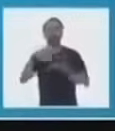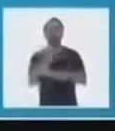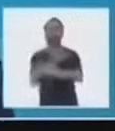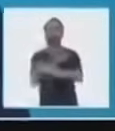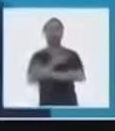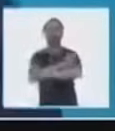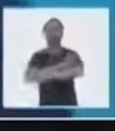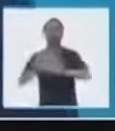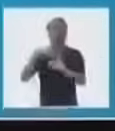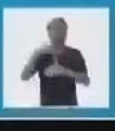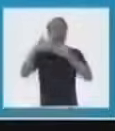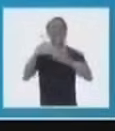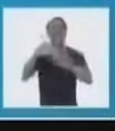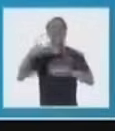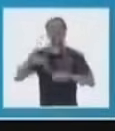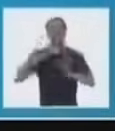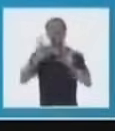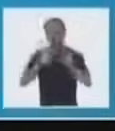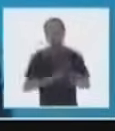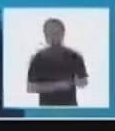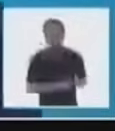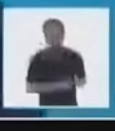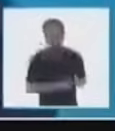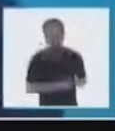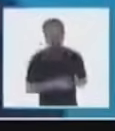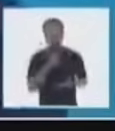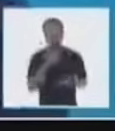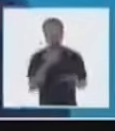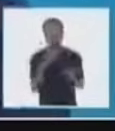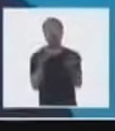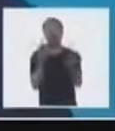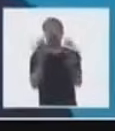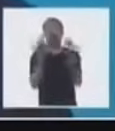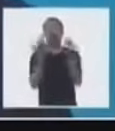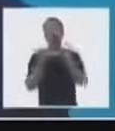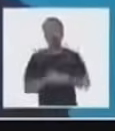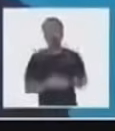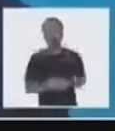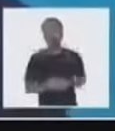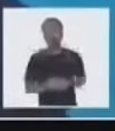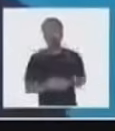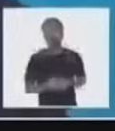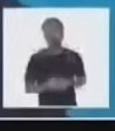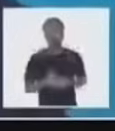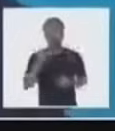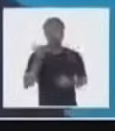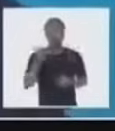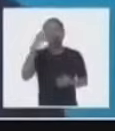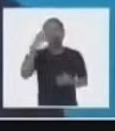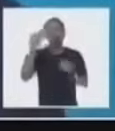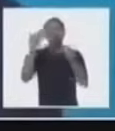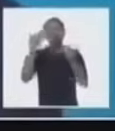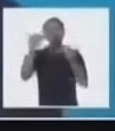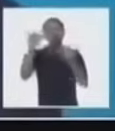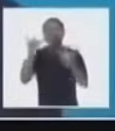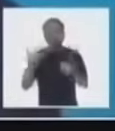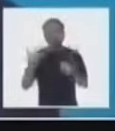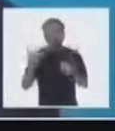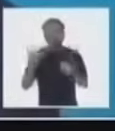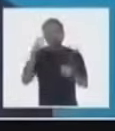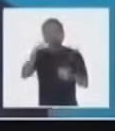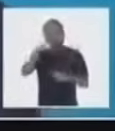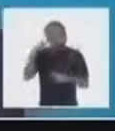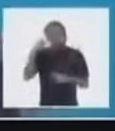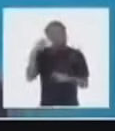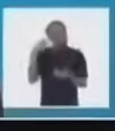solamente por estuvo en oposición el gobierno, sino 1 millón de personas mentira. En el obelisco en el año 2018. Dijimos Sergio que Massa no queríamos que nos endeuden